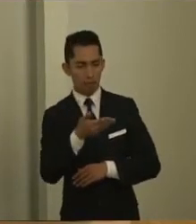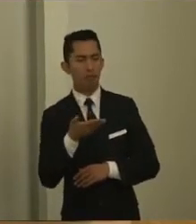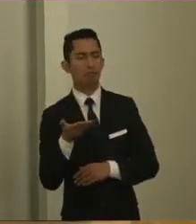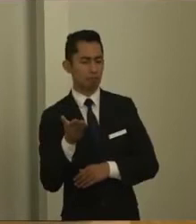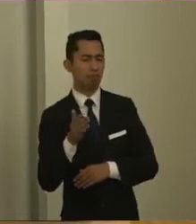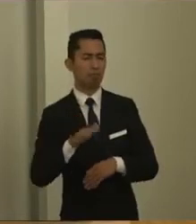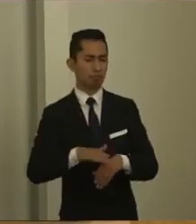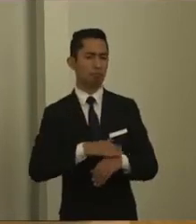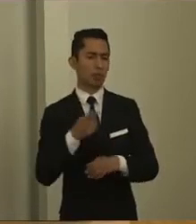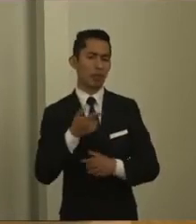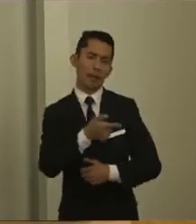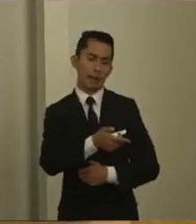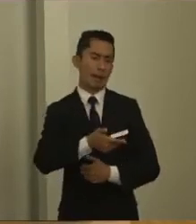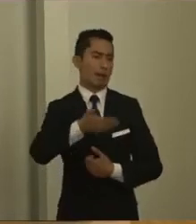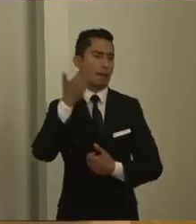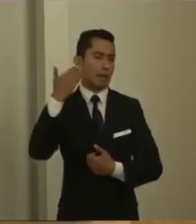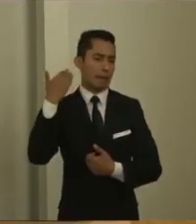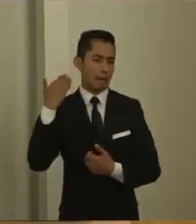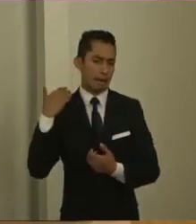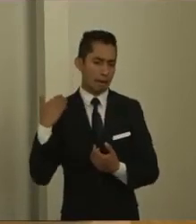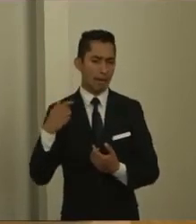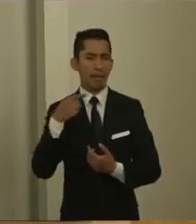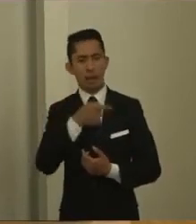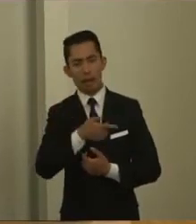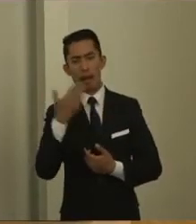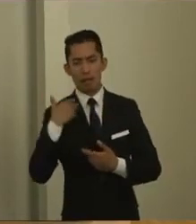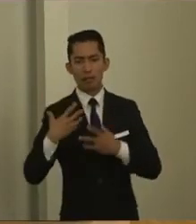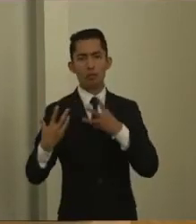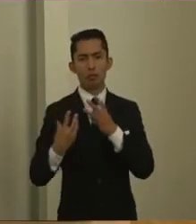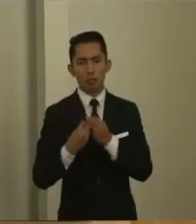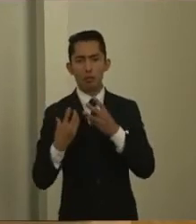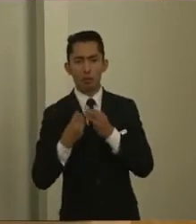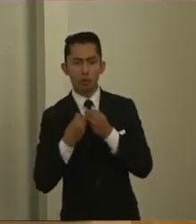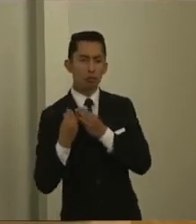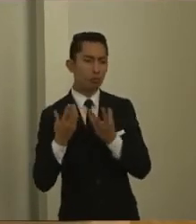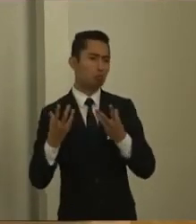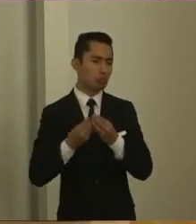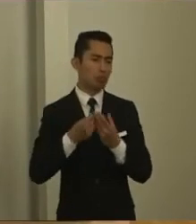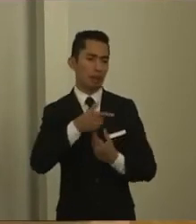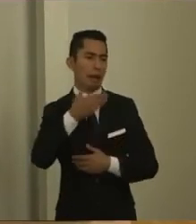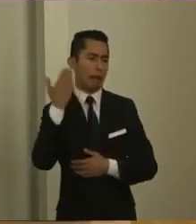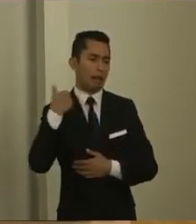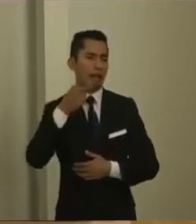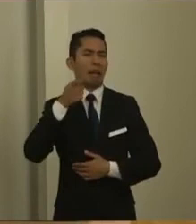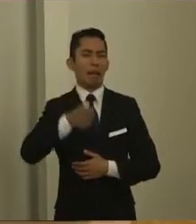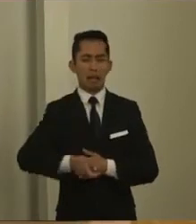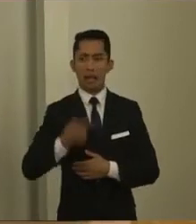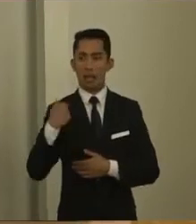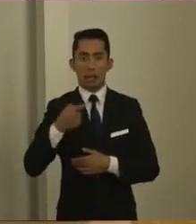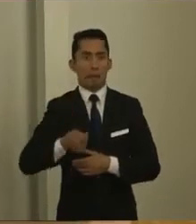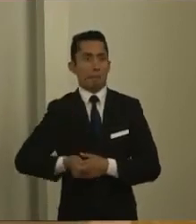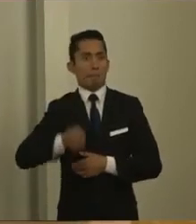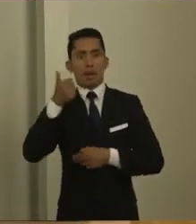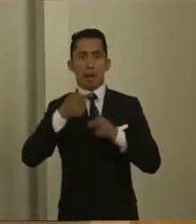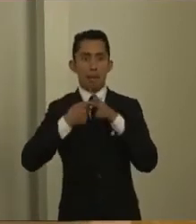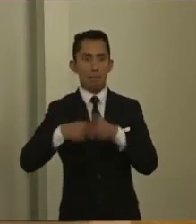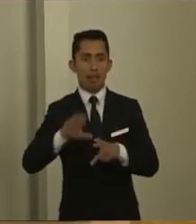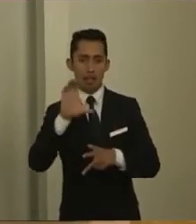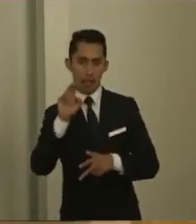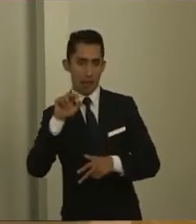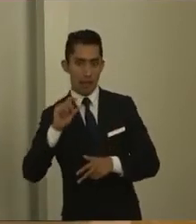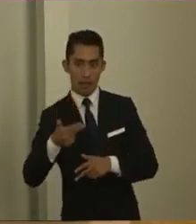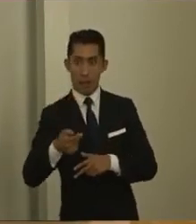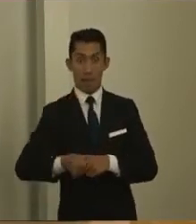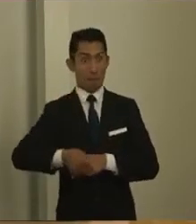era como cambiamos puntos de vista fue de los pioneros de la comisión nacional